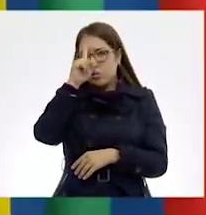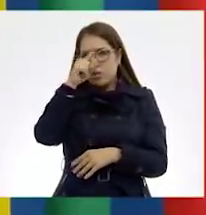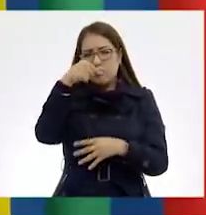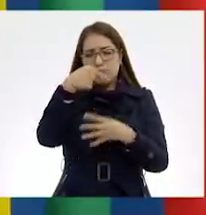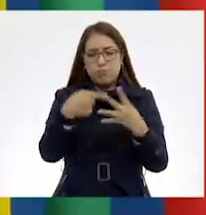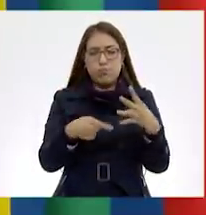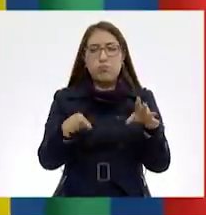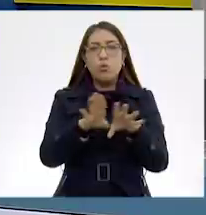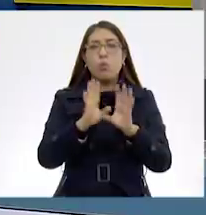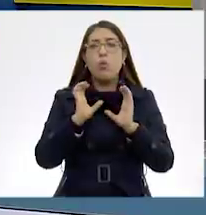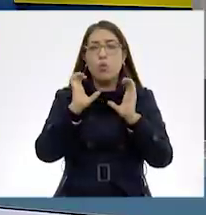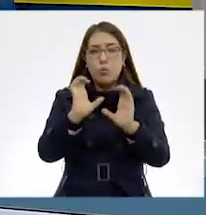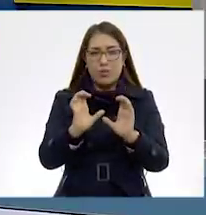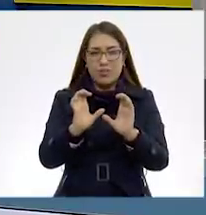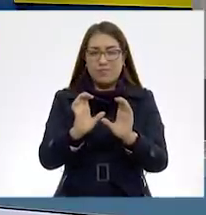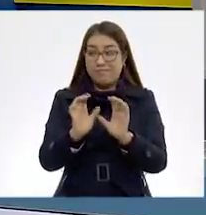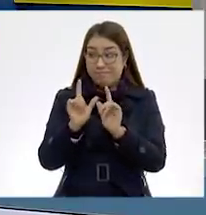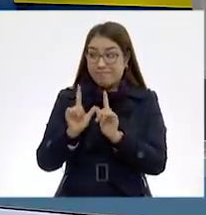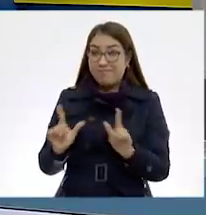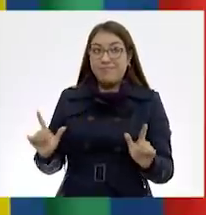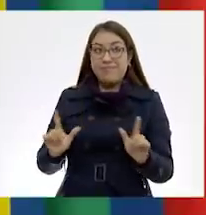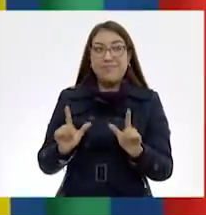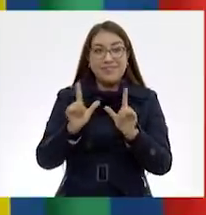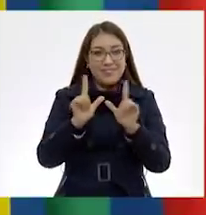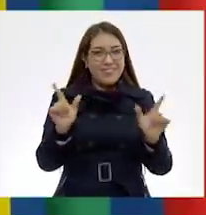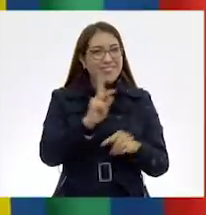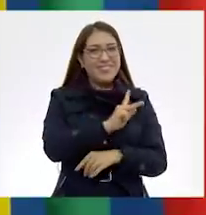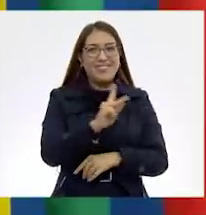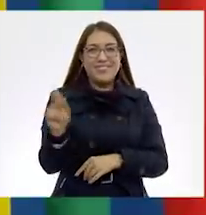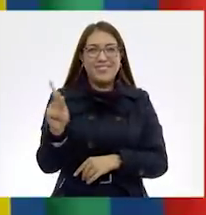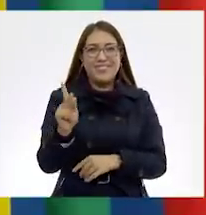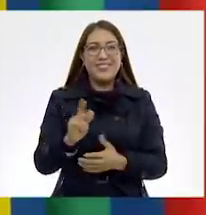¿Estás listo? Listísimo, profesor. Empecemos. Vamos a hablar.